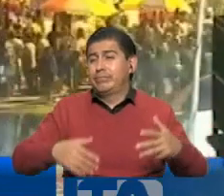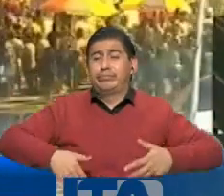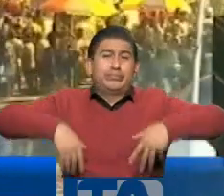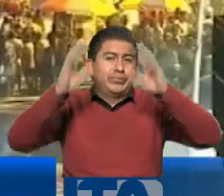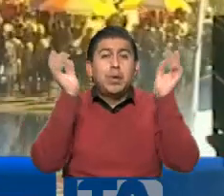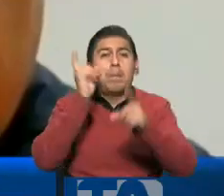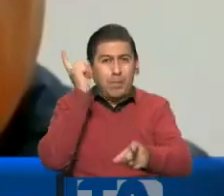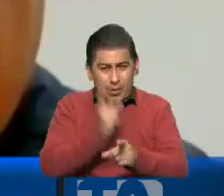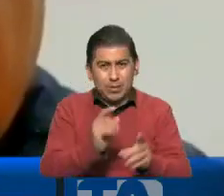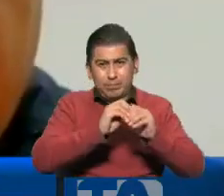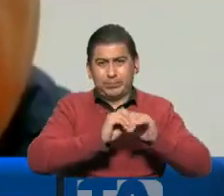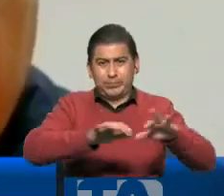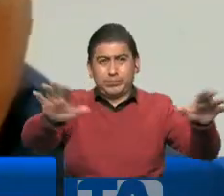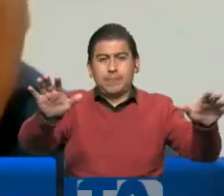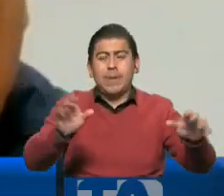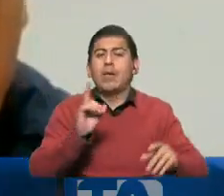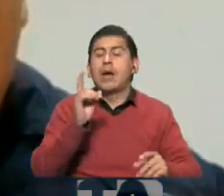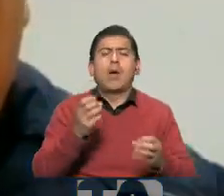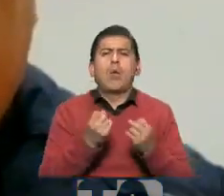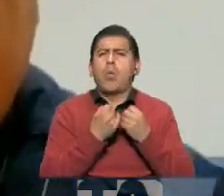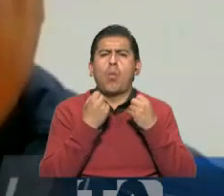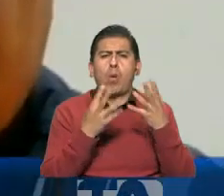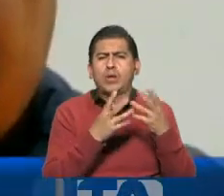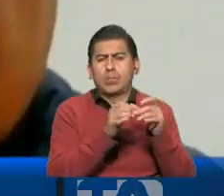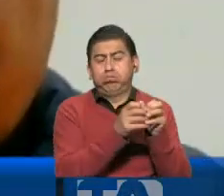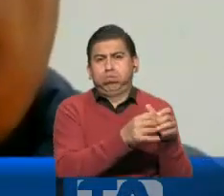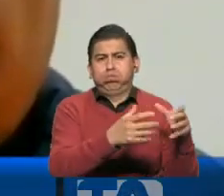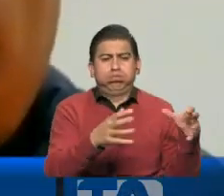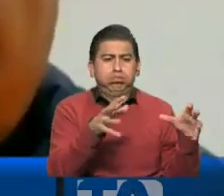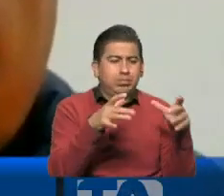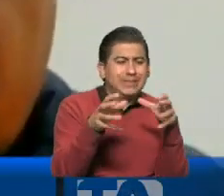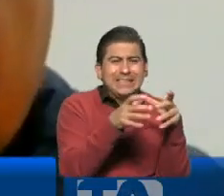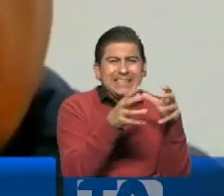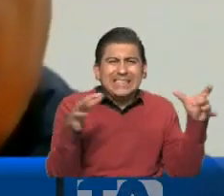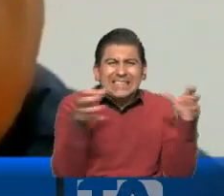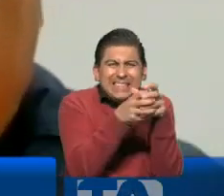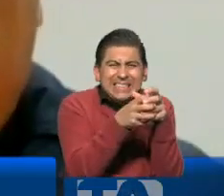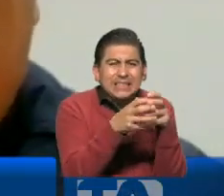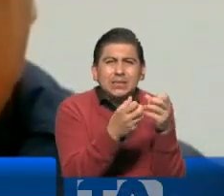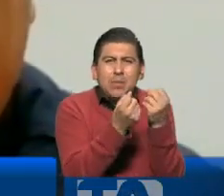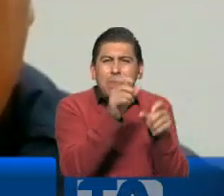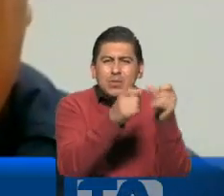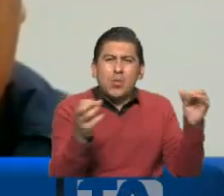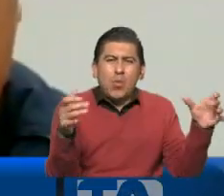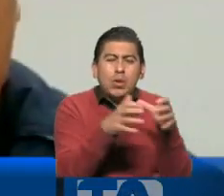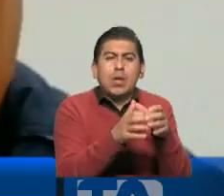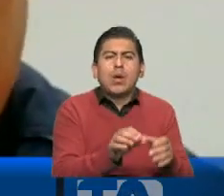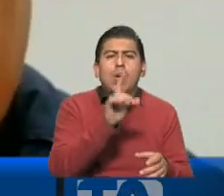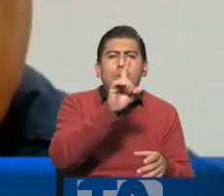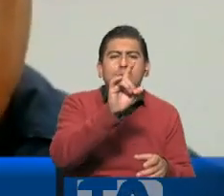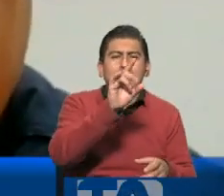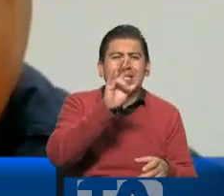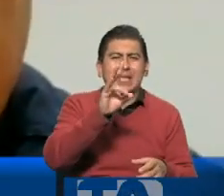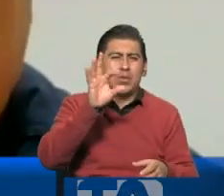incremento de contagios. En cuanto a aglomeraciones, el país hasta el momento tiene registrado